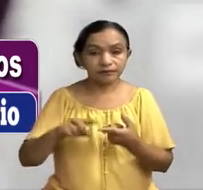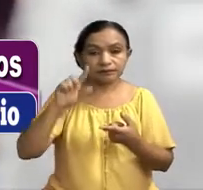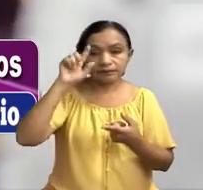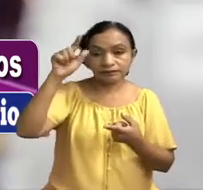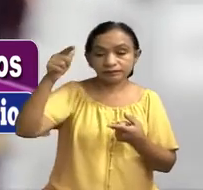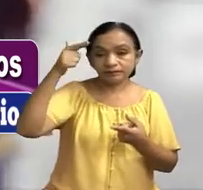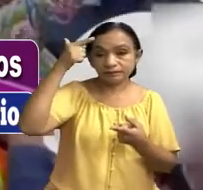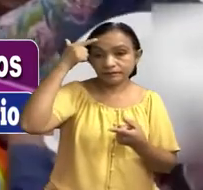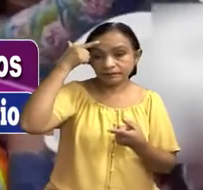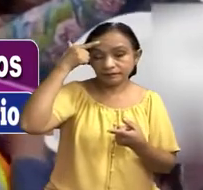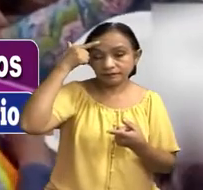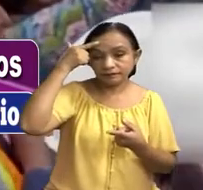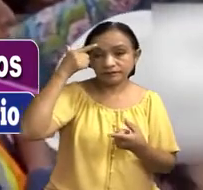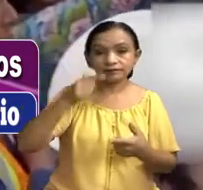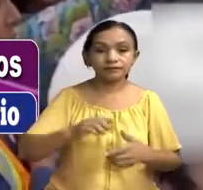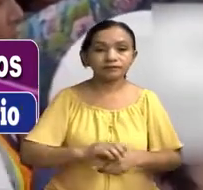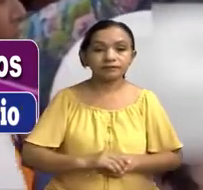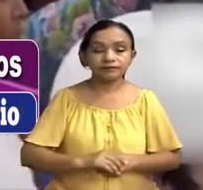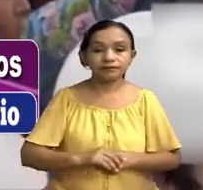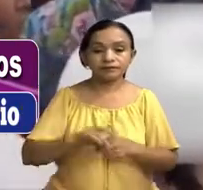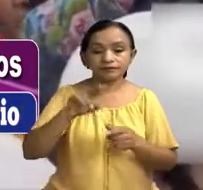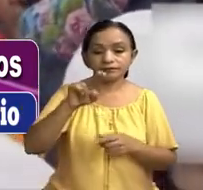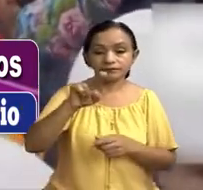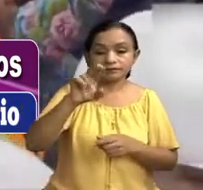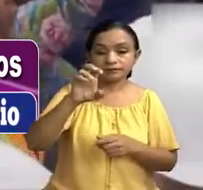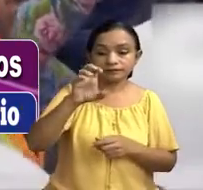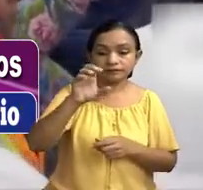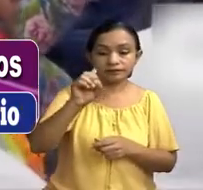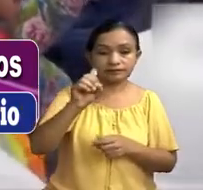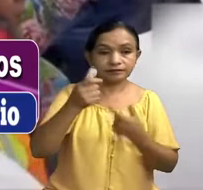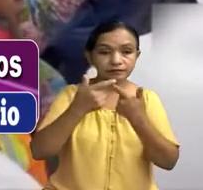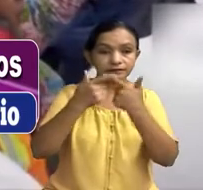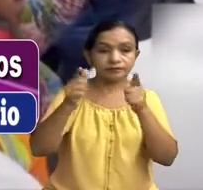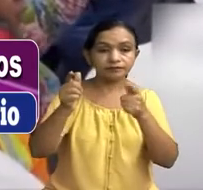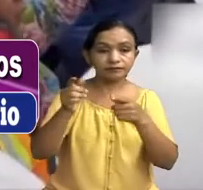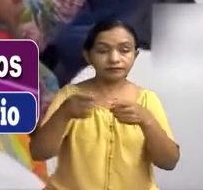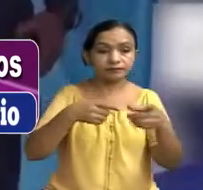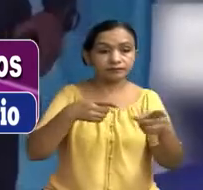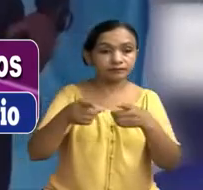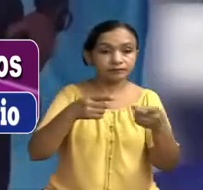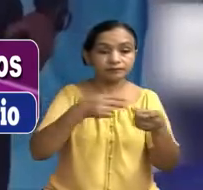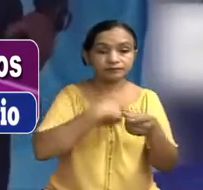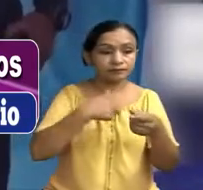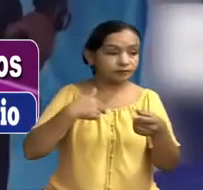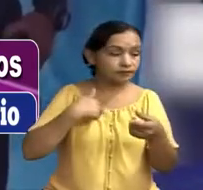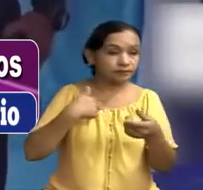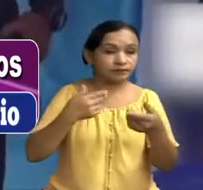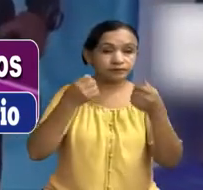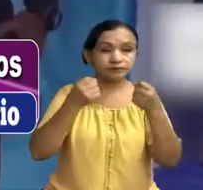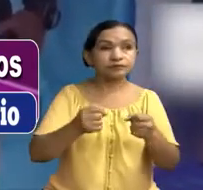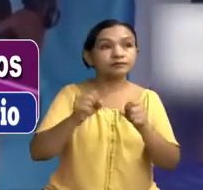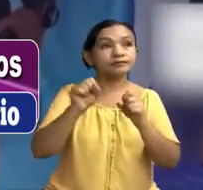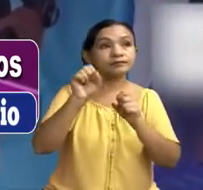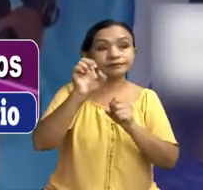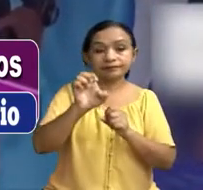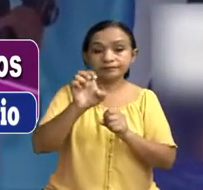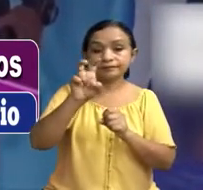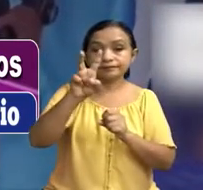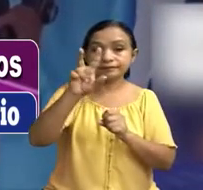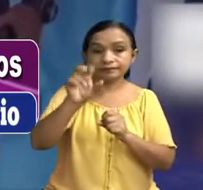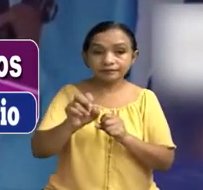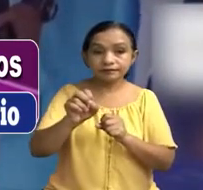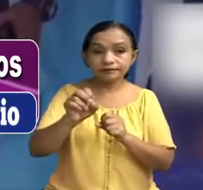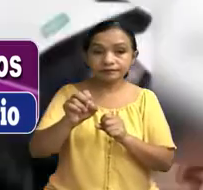gobiernos, digamos, neoliberales. Bueno, pero es que hasta antes de llegar del compañero Evo Morales, era